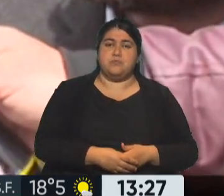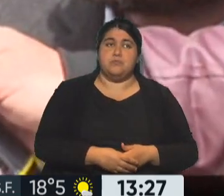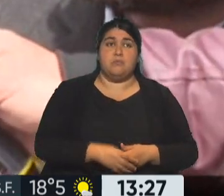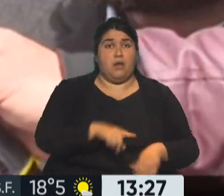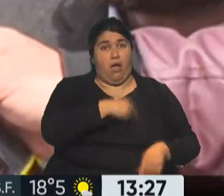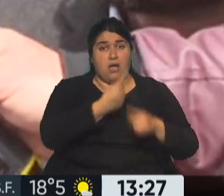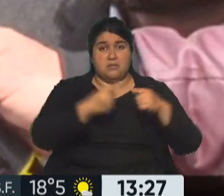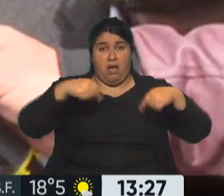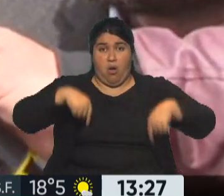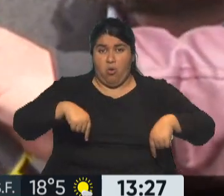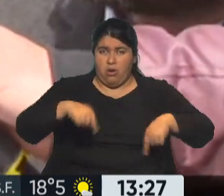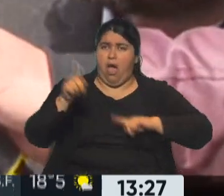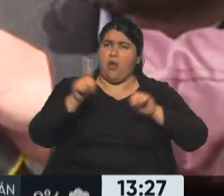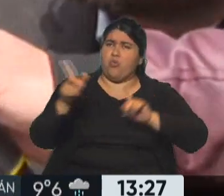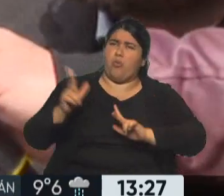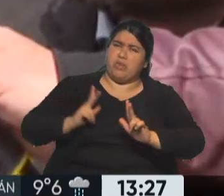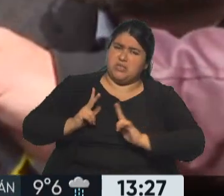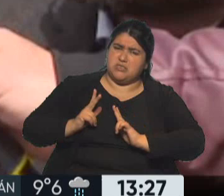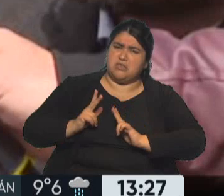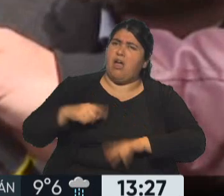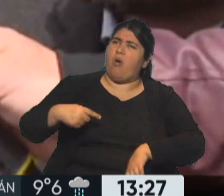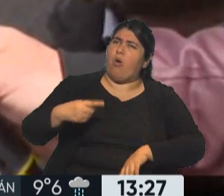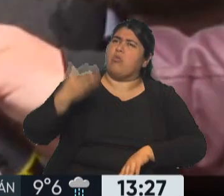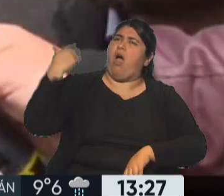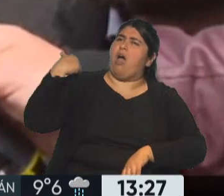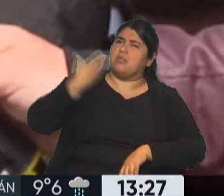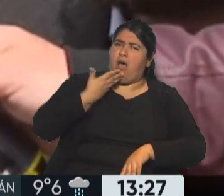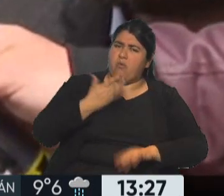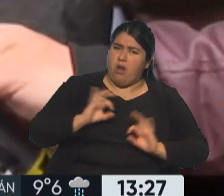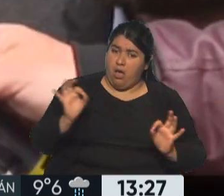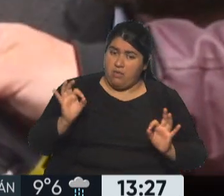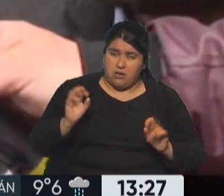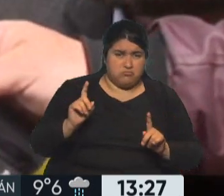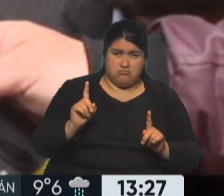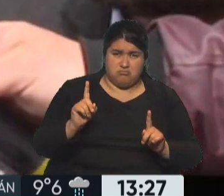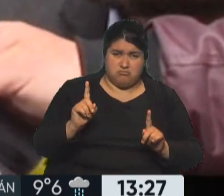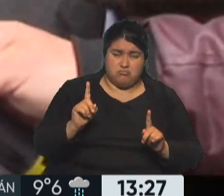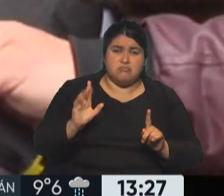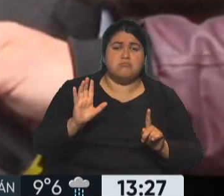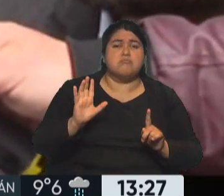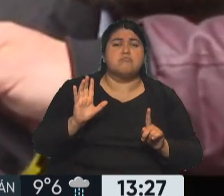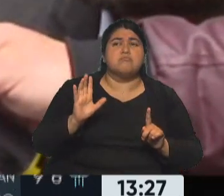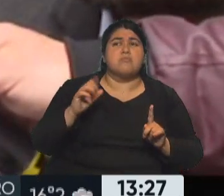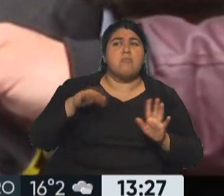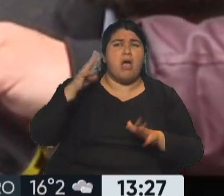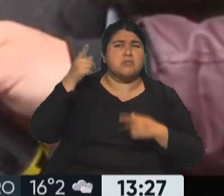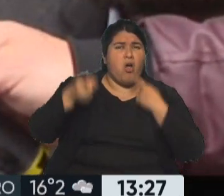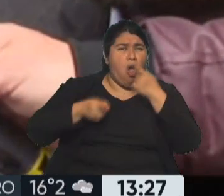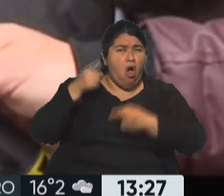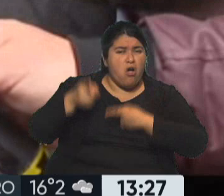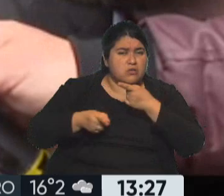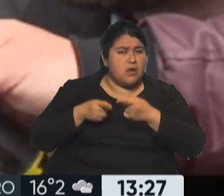hasta ahora, alguno me decía, ¿y por qué no dijeron antes? Es que realmente hay los agravios de una persona